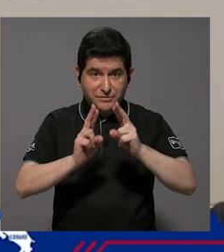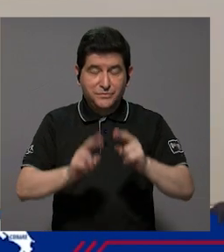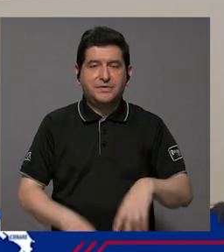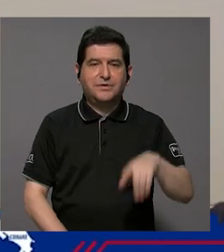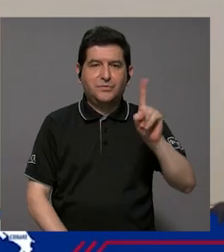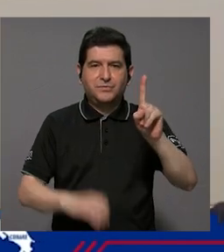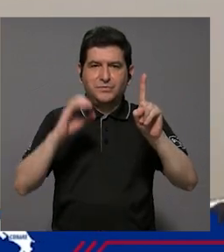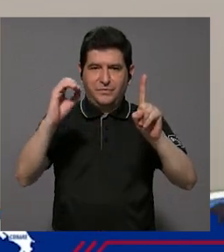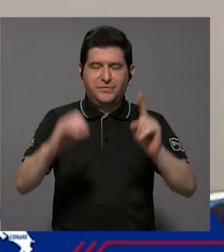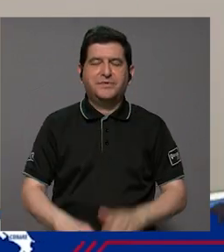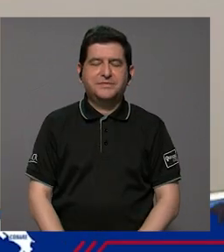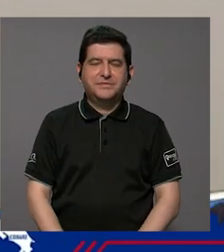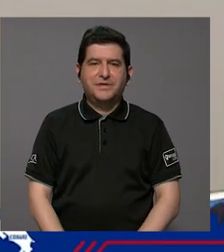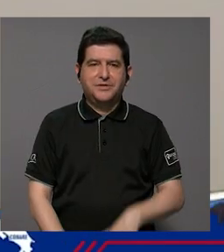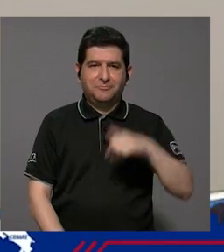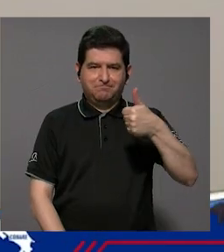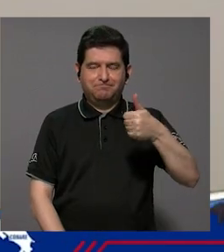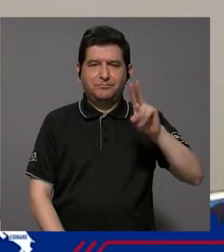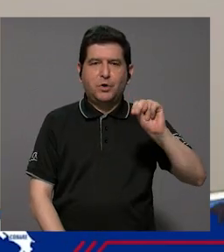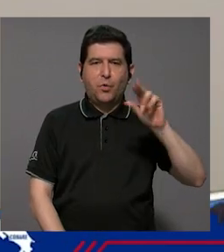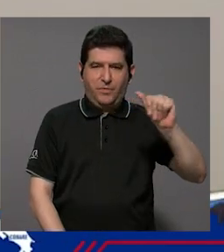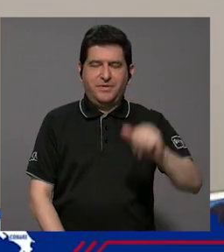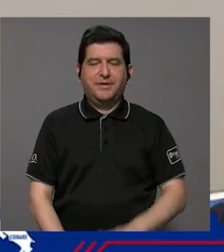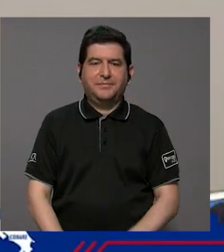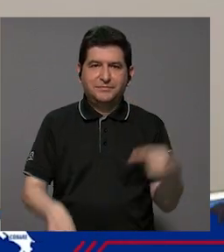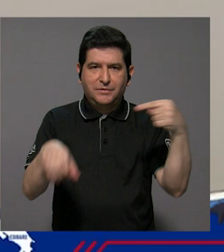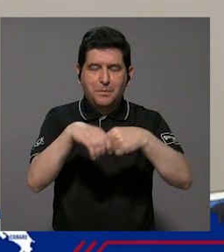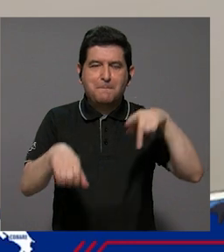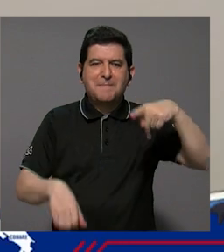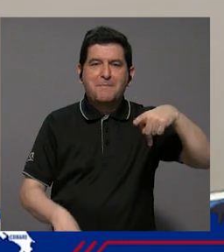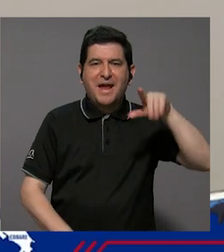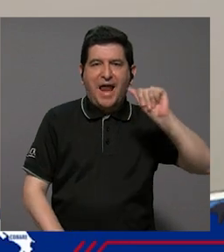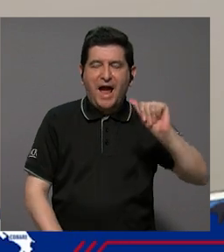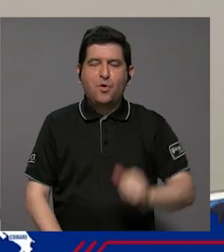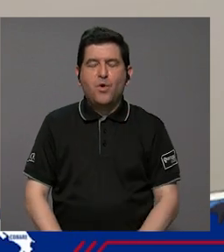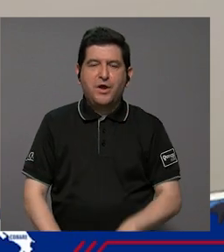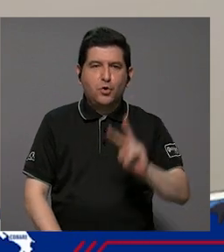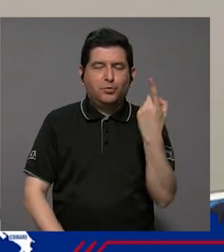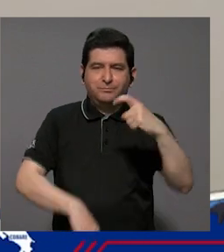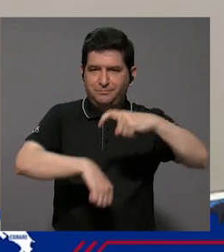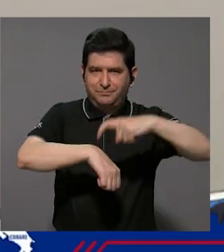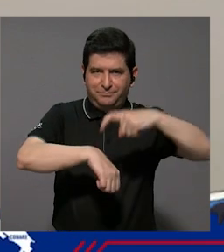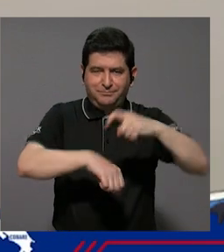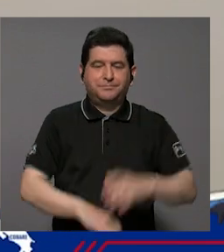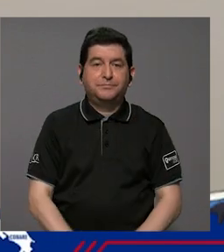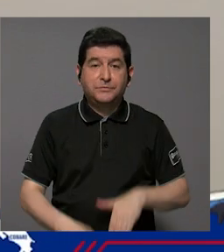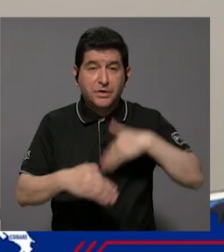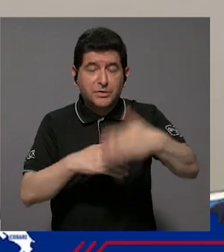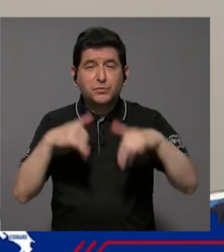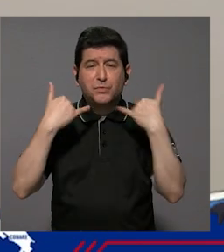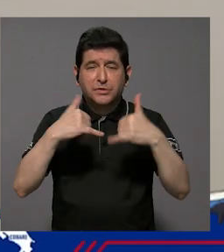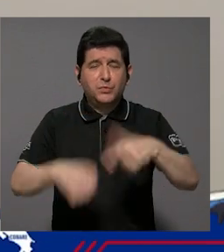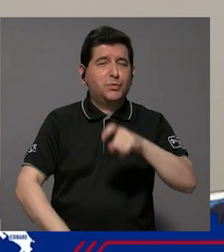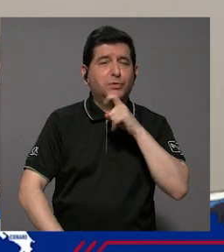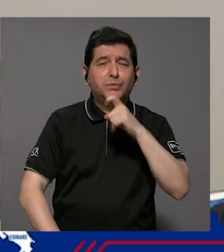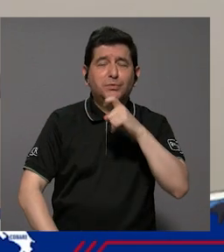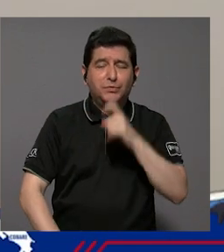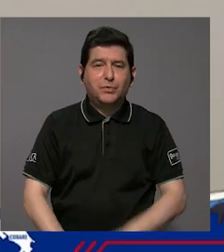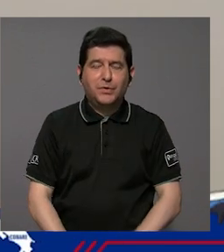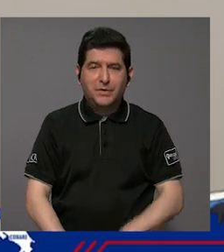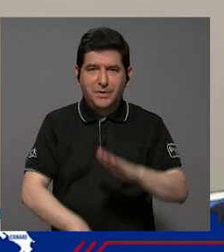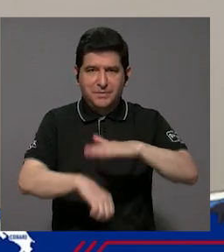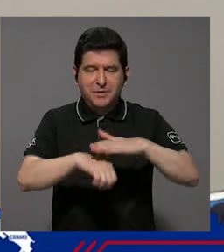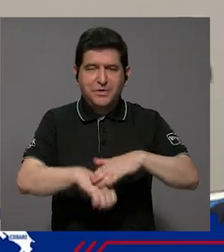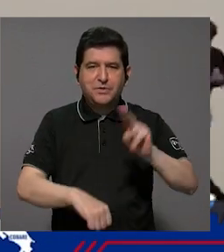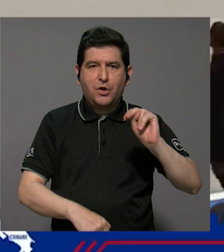de 1-0 a favor de la UNA. El gol de Pamela Agüero en el segundo tiempo, luego de un juego muy cerrado, le dio